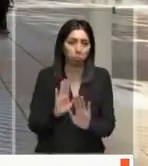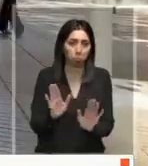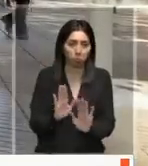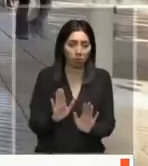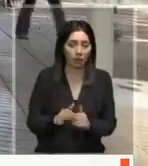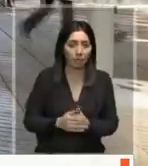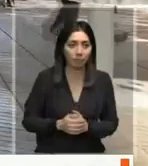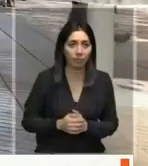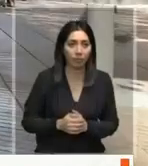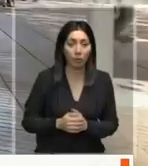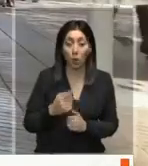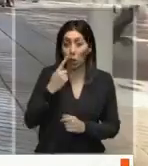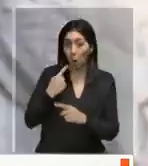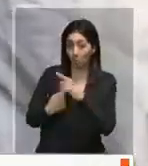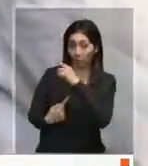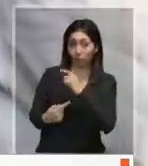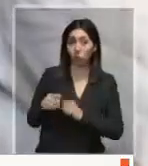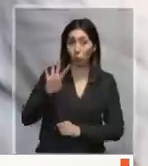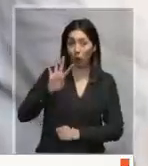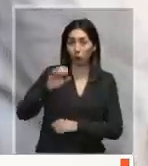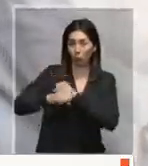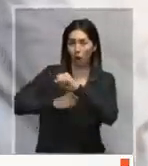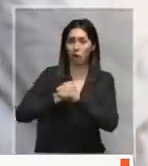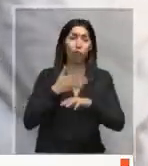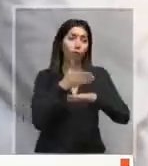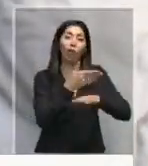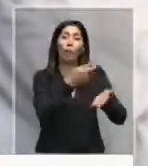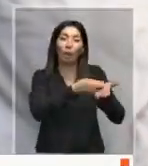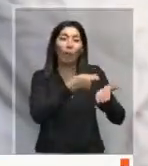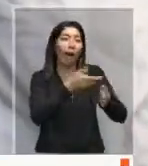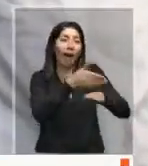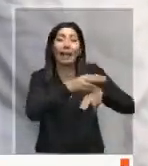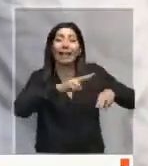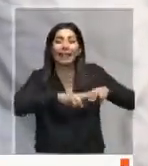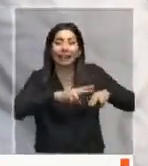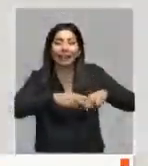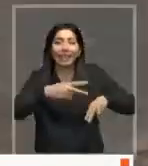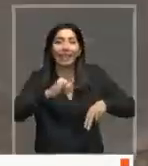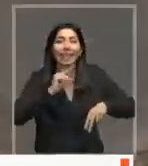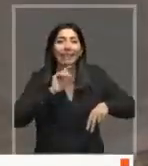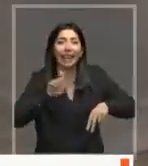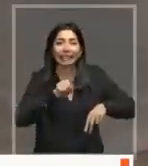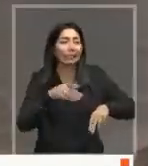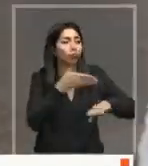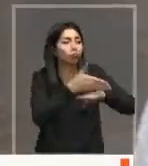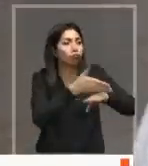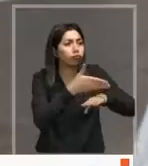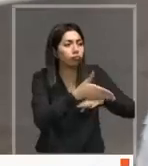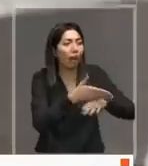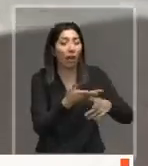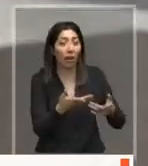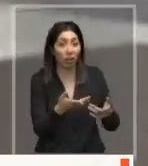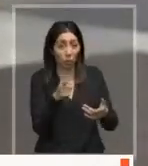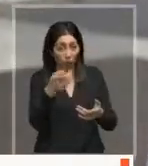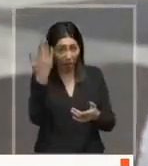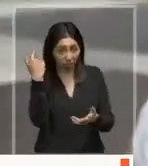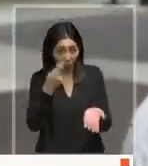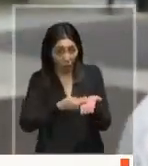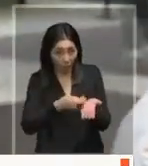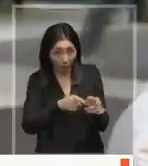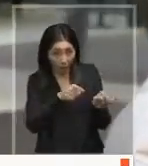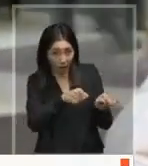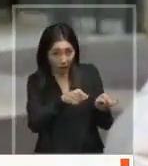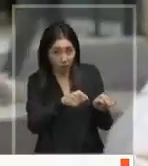Gerardo, por 4 años, fue cliente de ITES. Hoy dice que no le sorprende la noticia. ¿Usted ha comprado alguna vez en esas tiendas? De